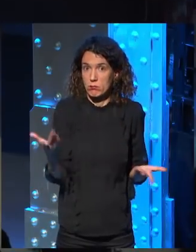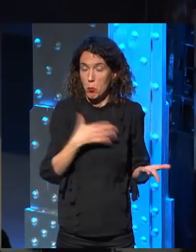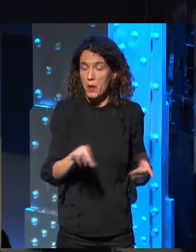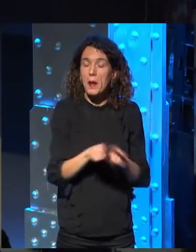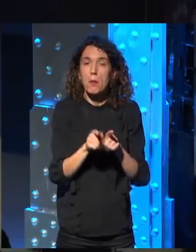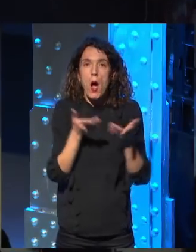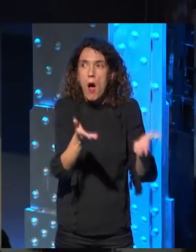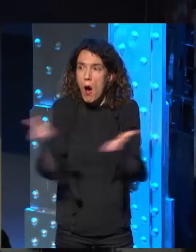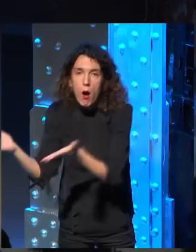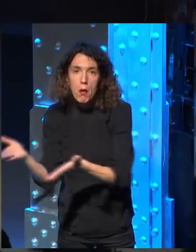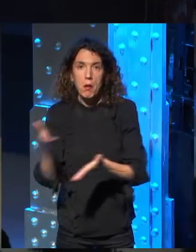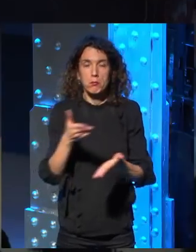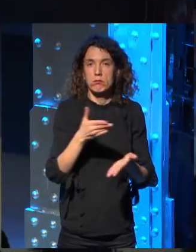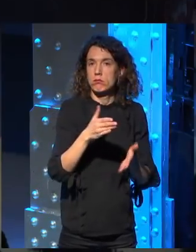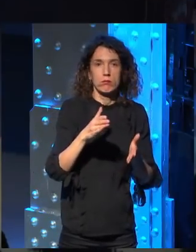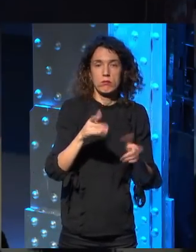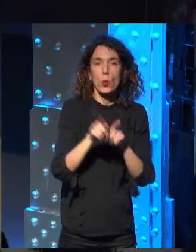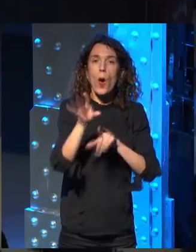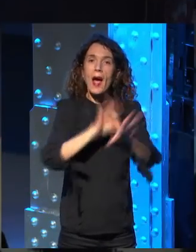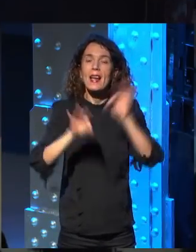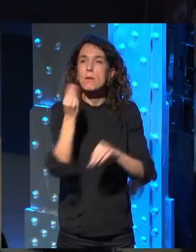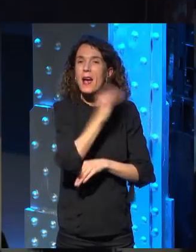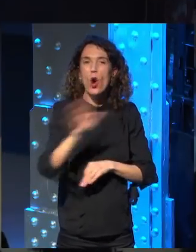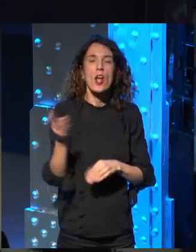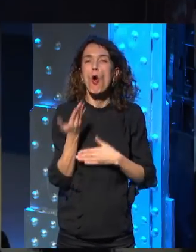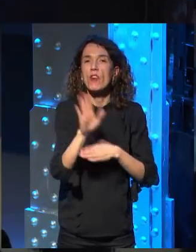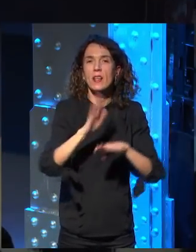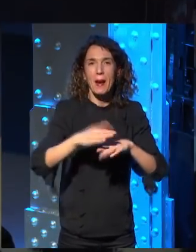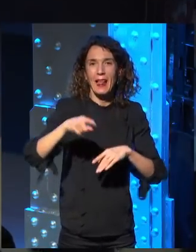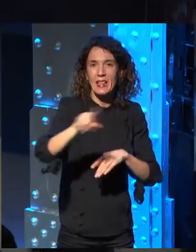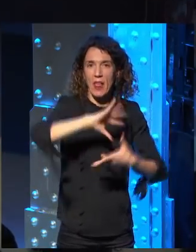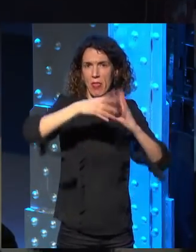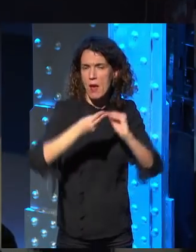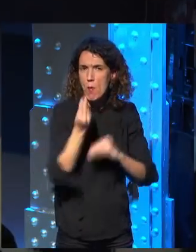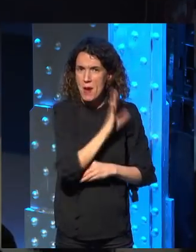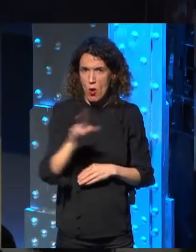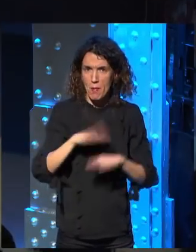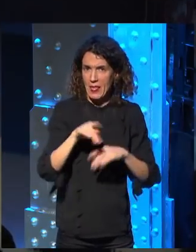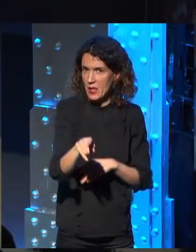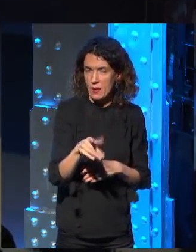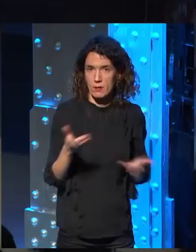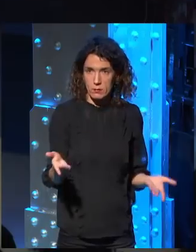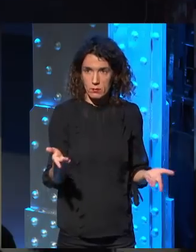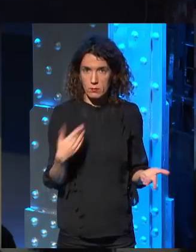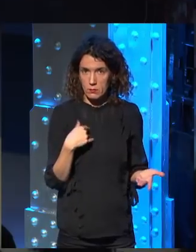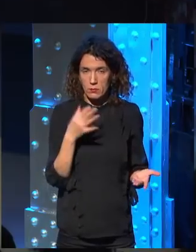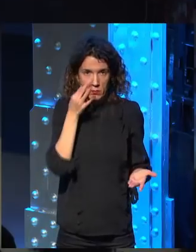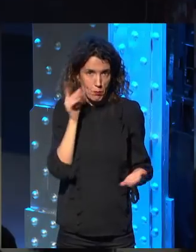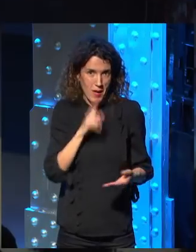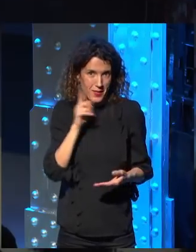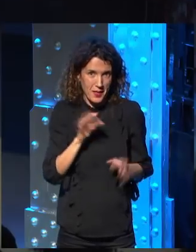a servirte, ¿no? Te elegimos las mejores ofertas solo para ti. Claro, es mentira,